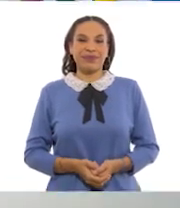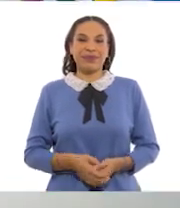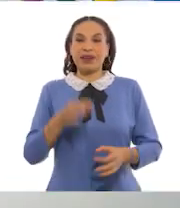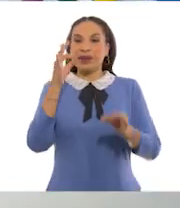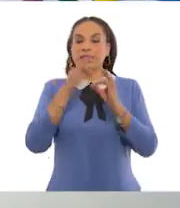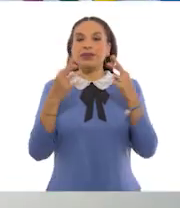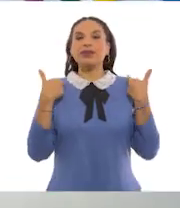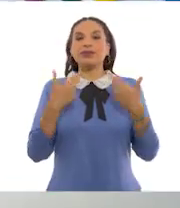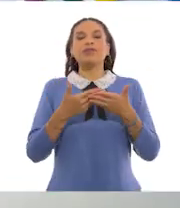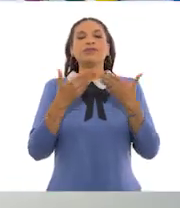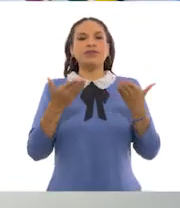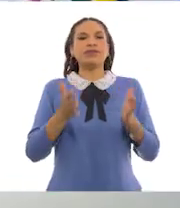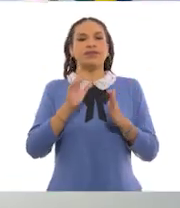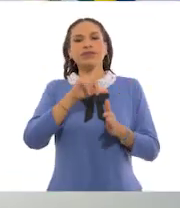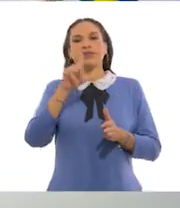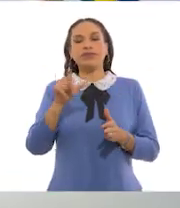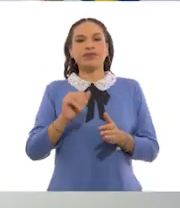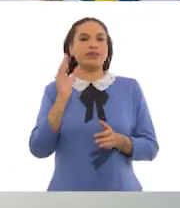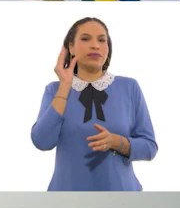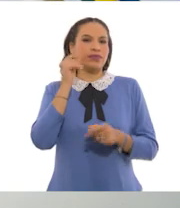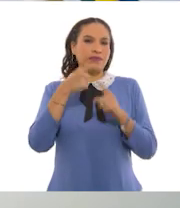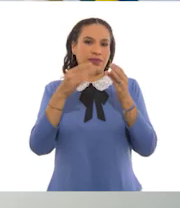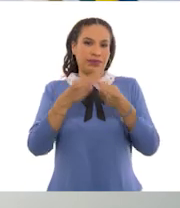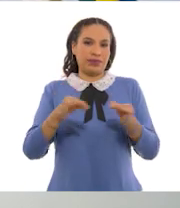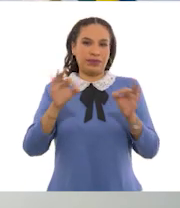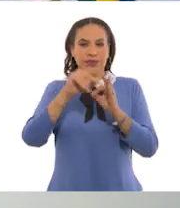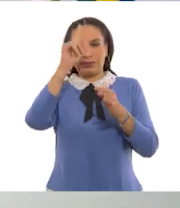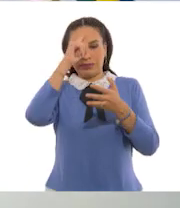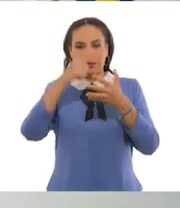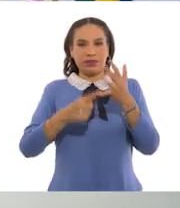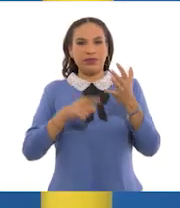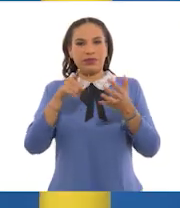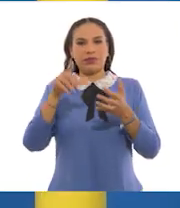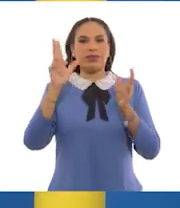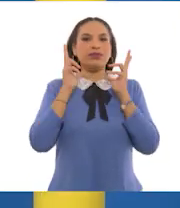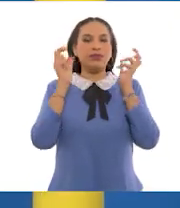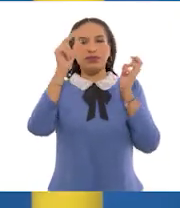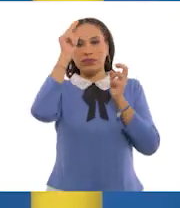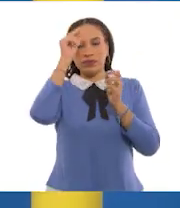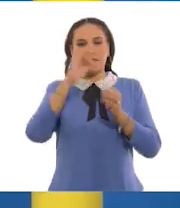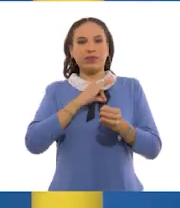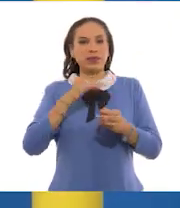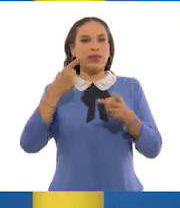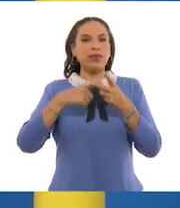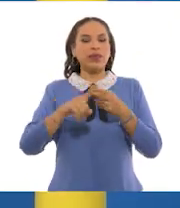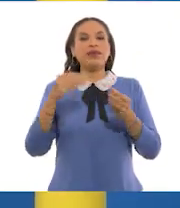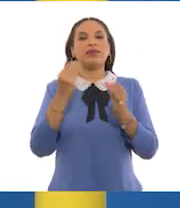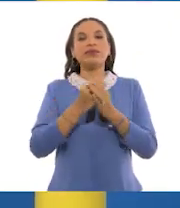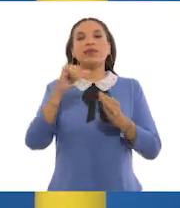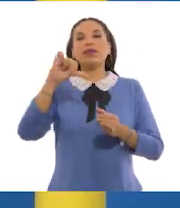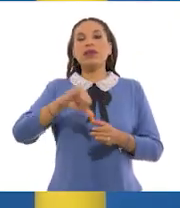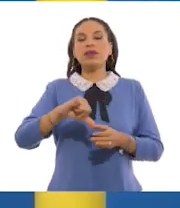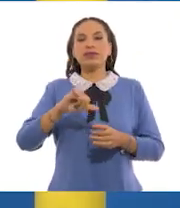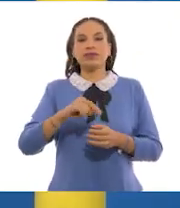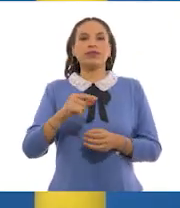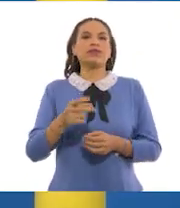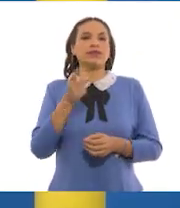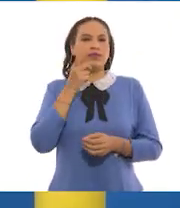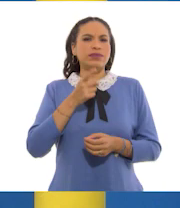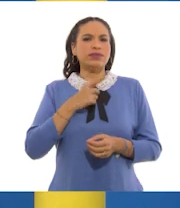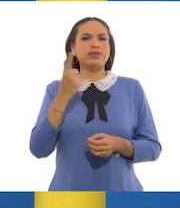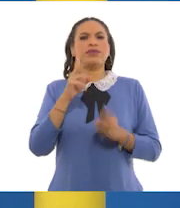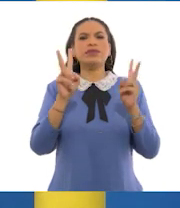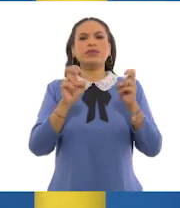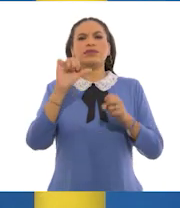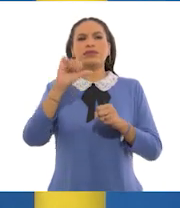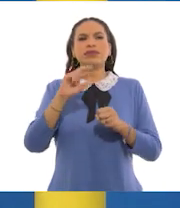Listo, maestra. Ahora sí, después de escuchar los importantes consejos de Ajo Listo, podemos empezar con la clase de hoy. Dígame, ¿qué